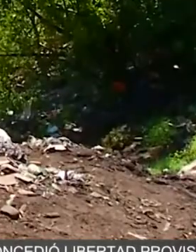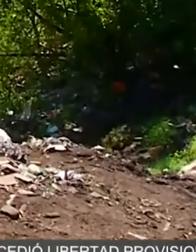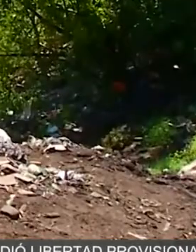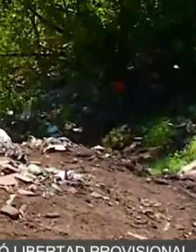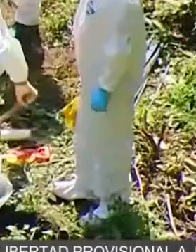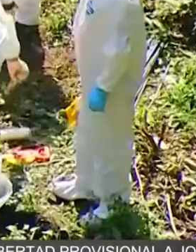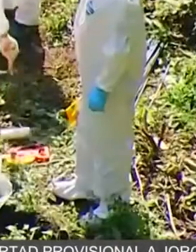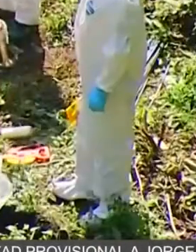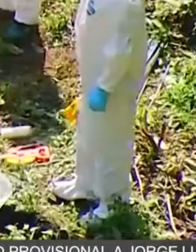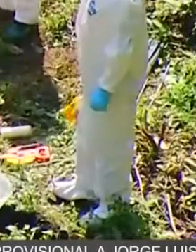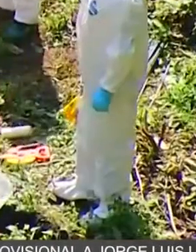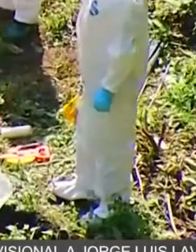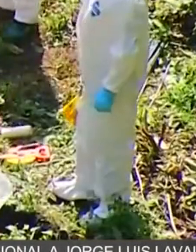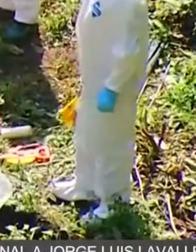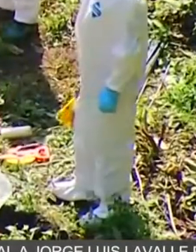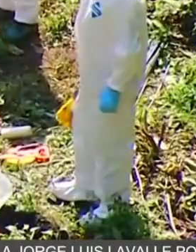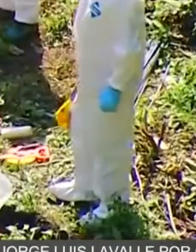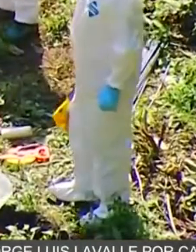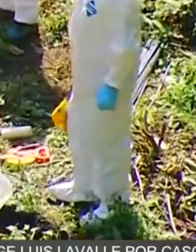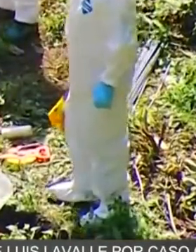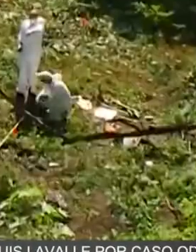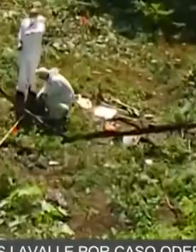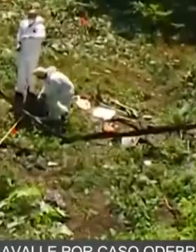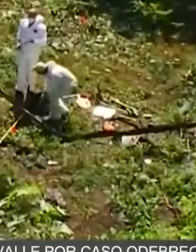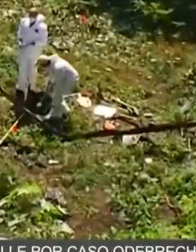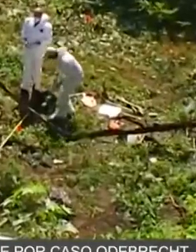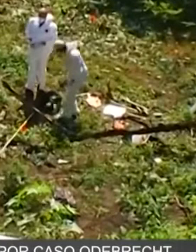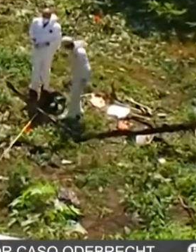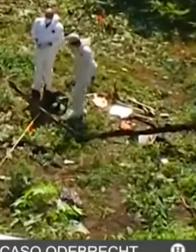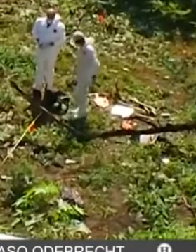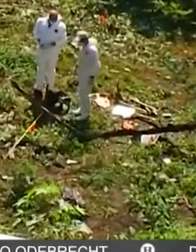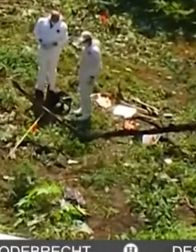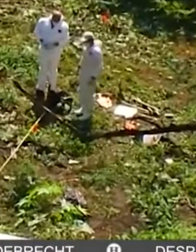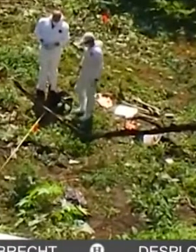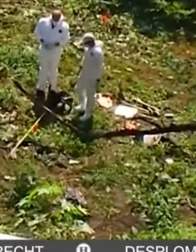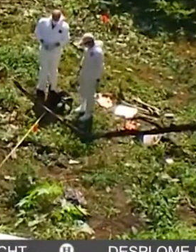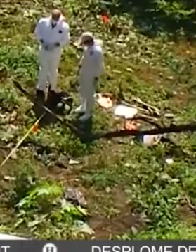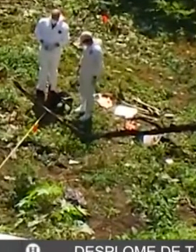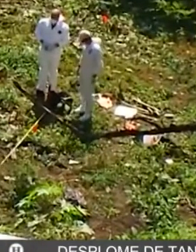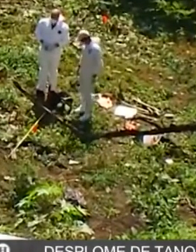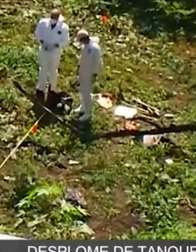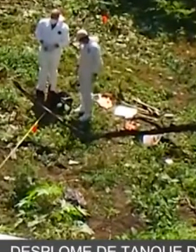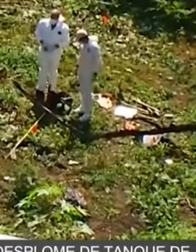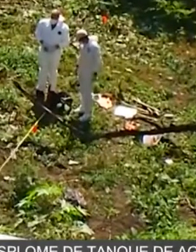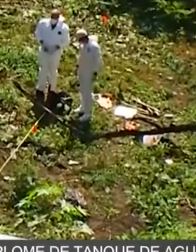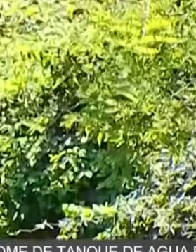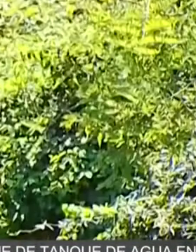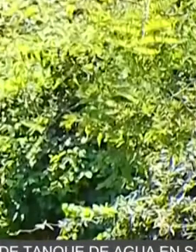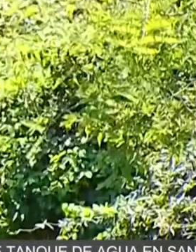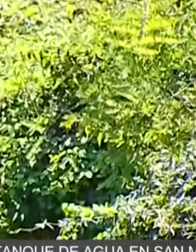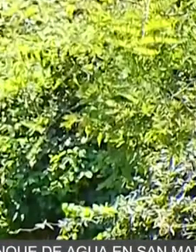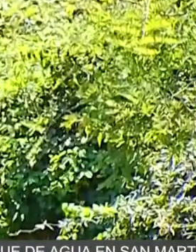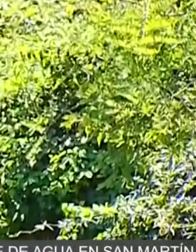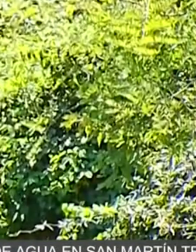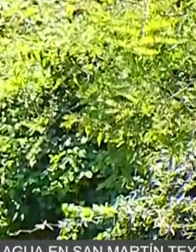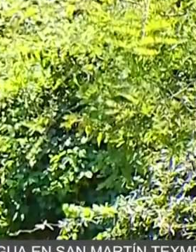las revelaciones del pasado 26 de agosto del subsecretario de Derechos Humanos, Población e Inmigración de la Secretaría de Gobernación, Alejandro Encinas, quien